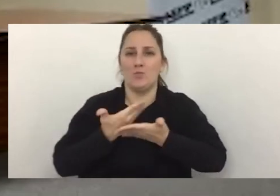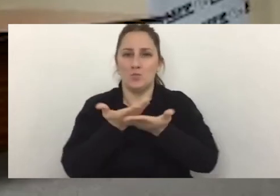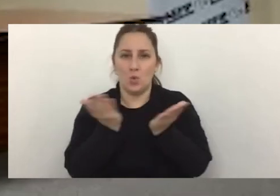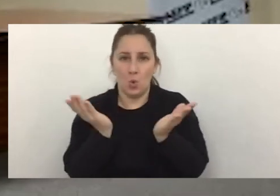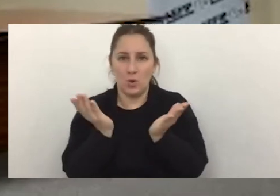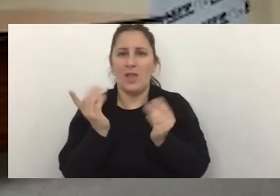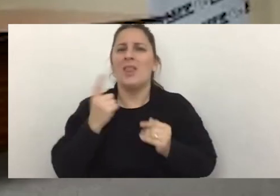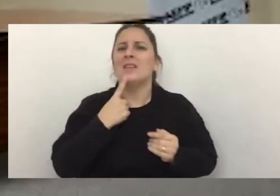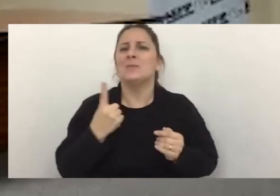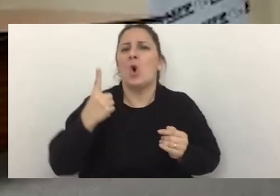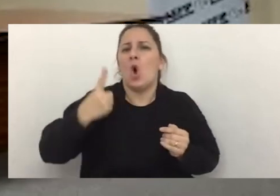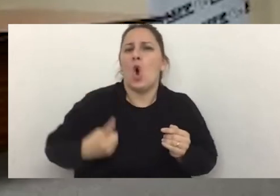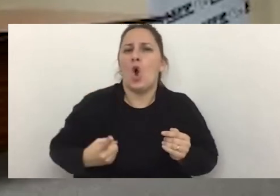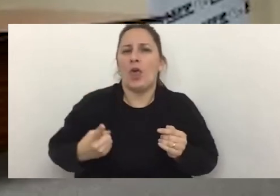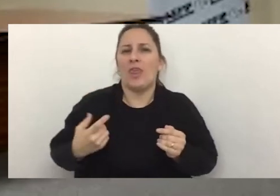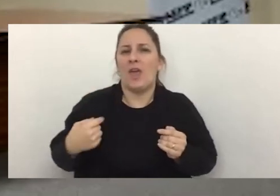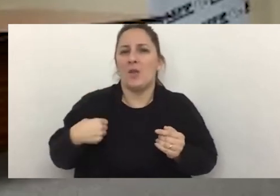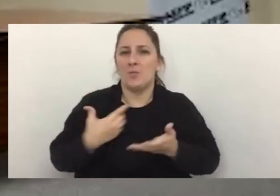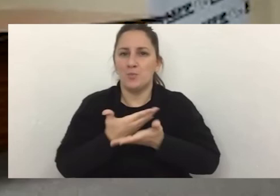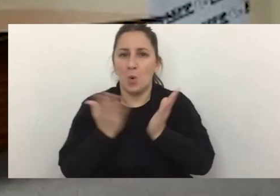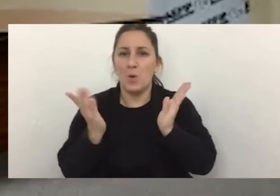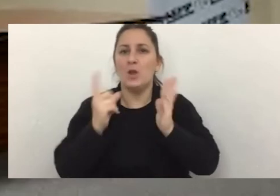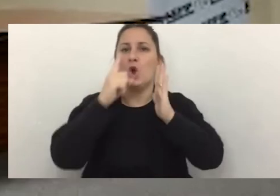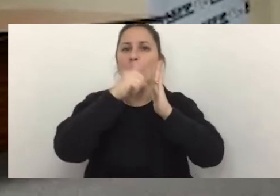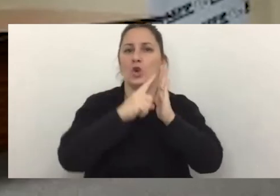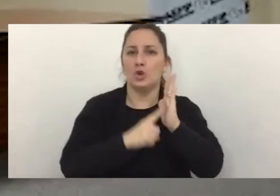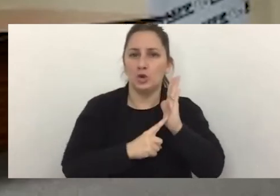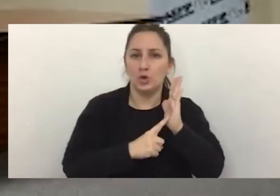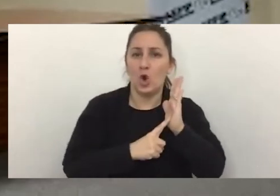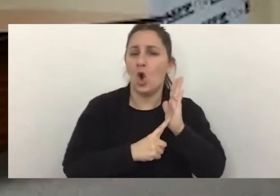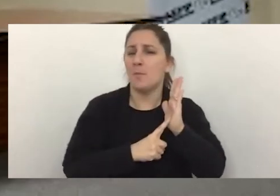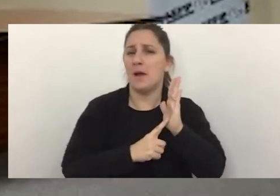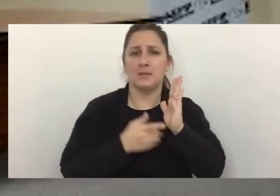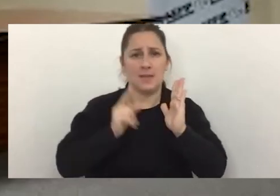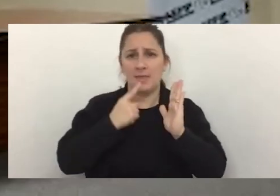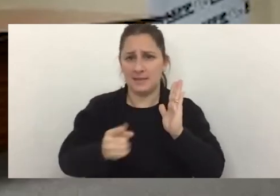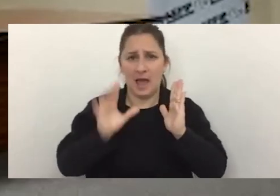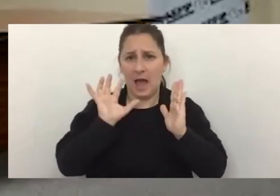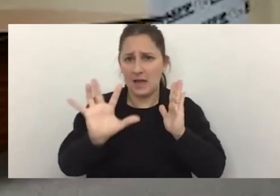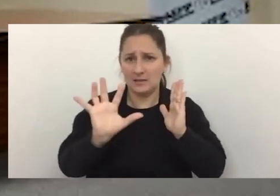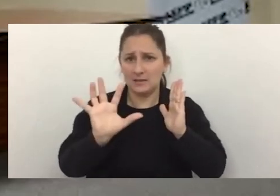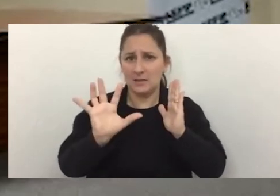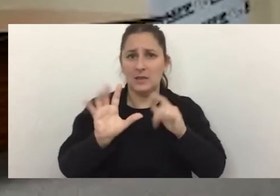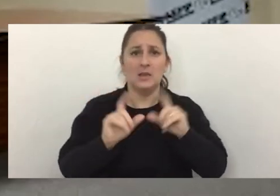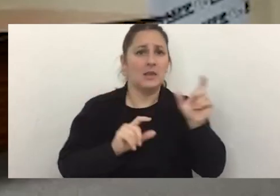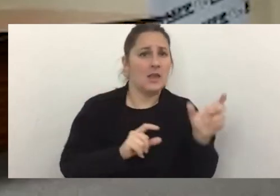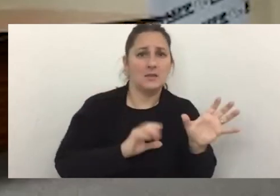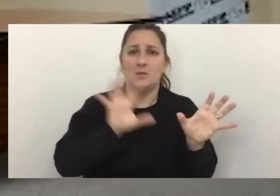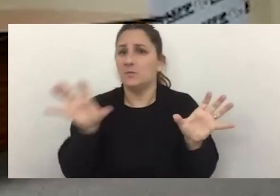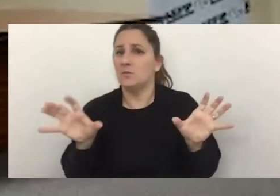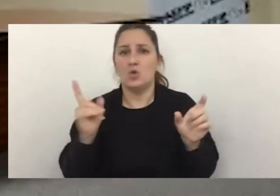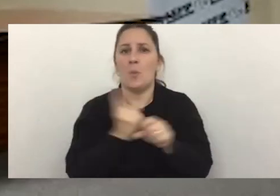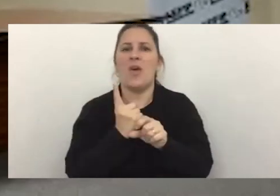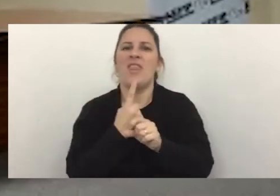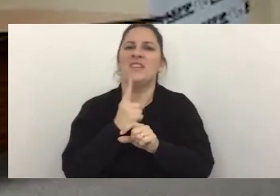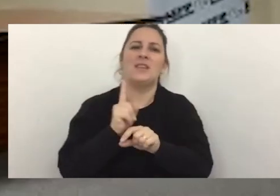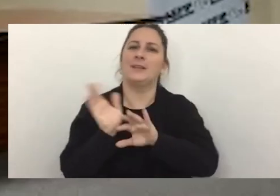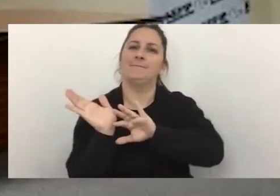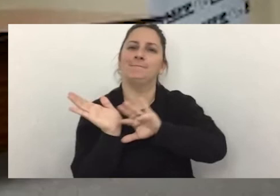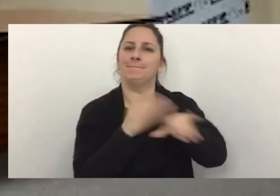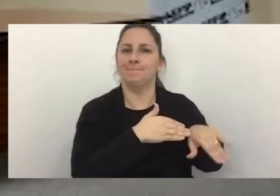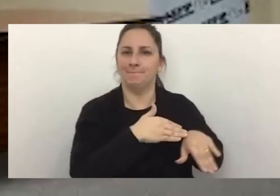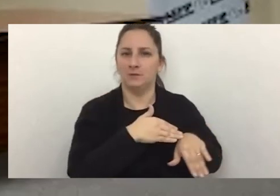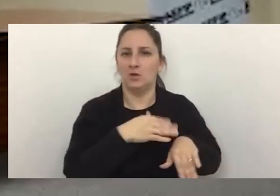orden público estamos hablando de normas que son imperativas y que las partes no pueden dejar de lado llevando adelante